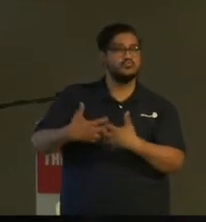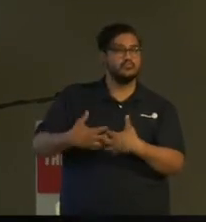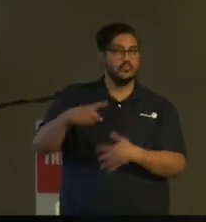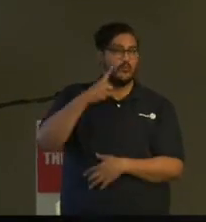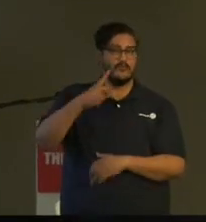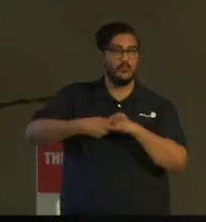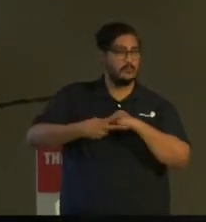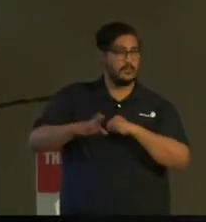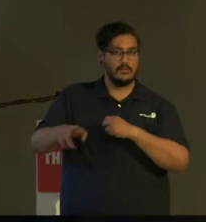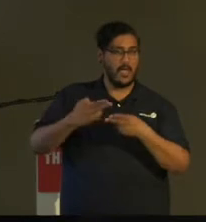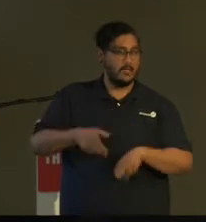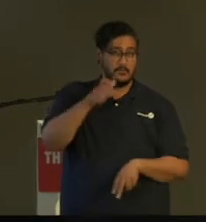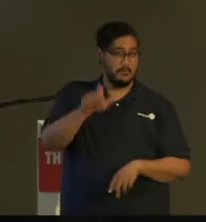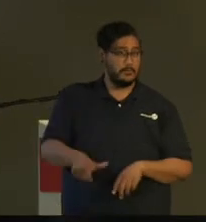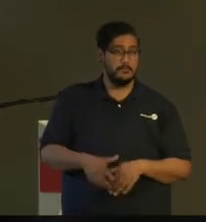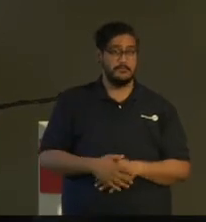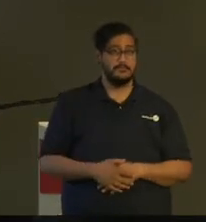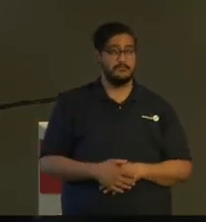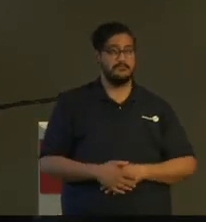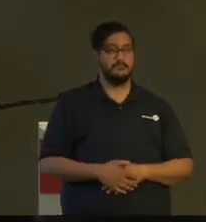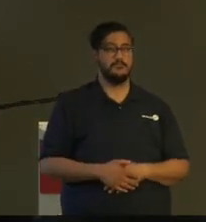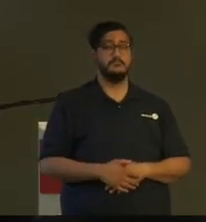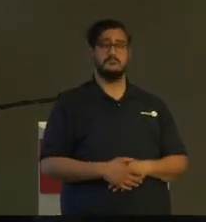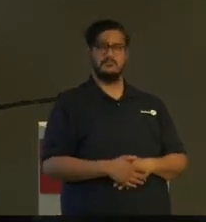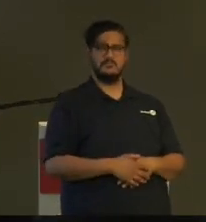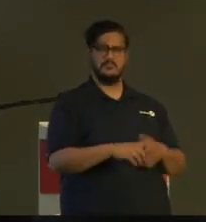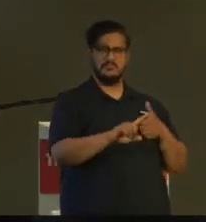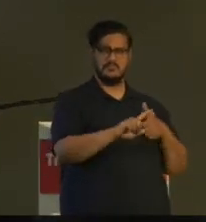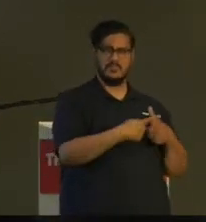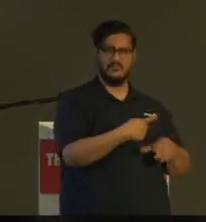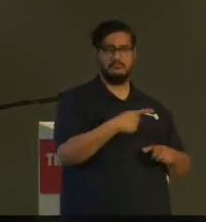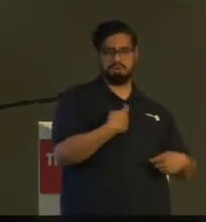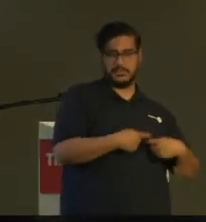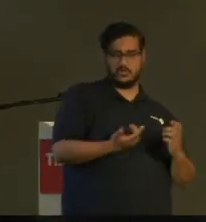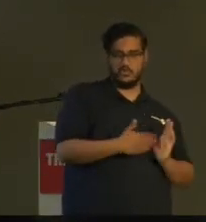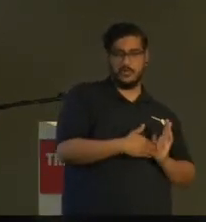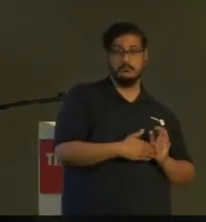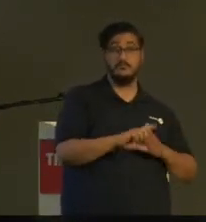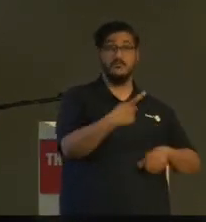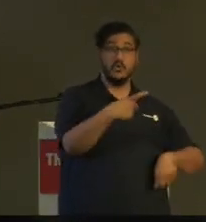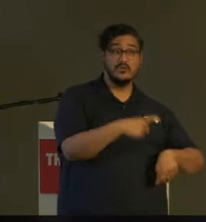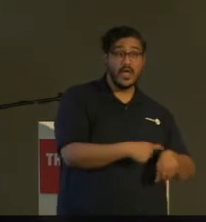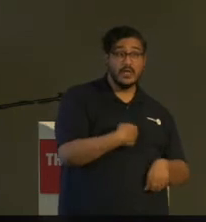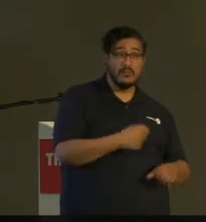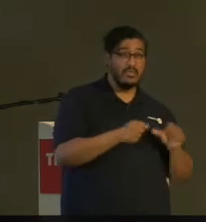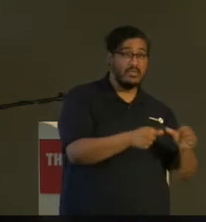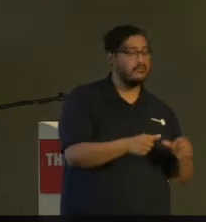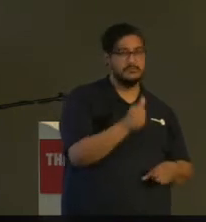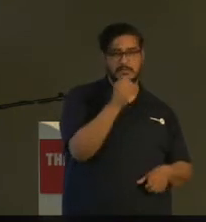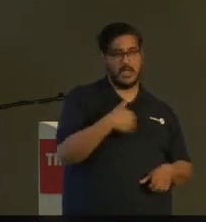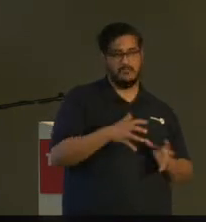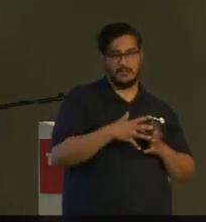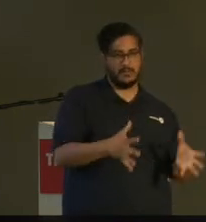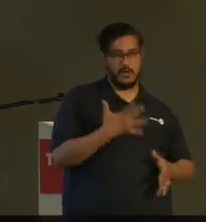eggs. La primera vez que puse en práctica mi afición no tuve demasiada suerte. Compré